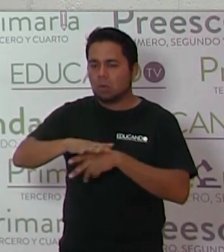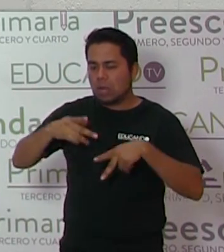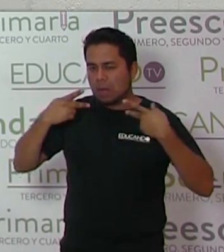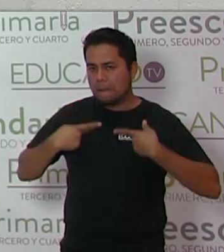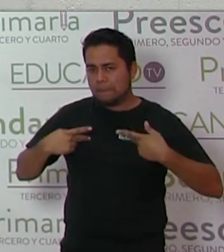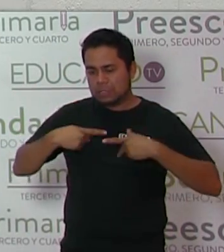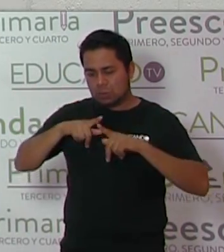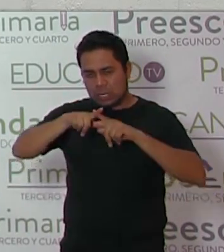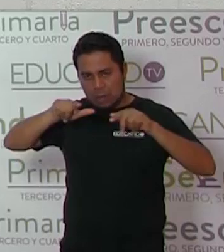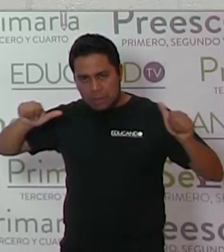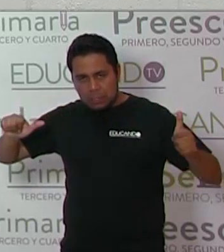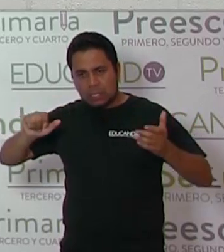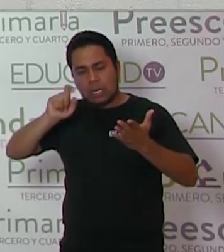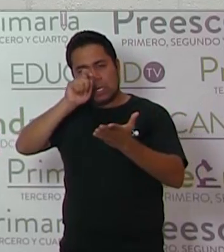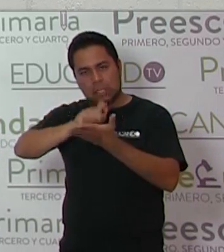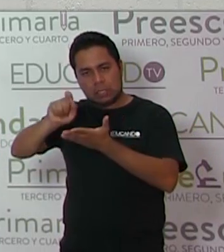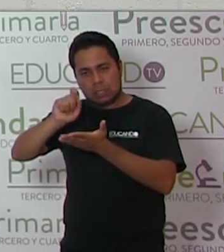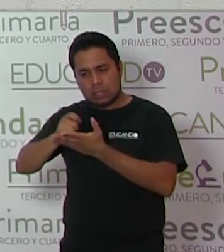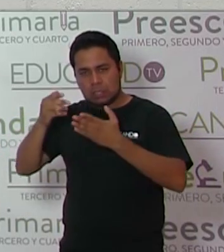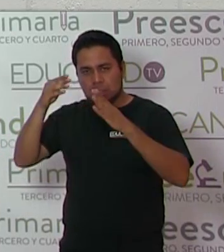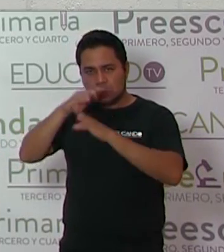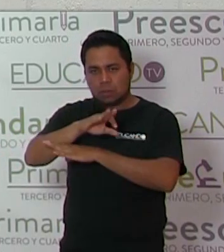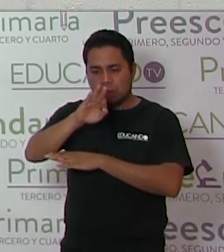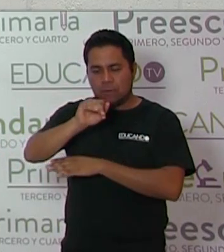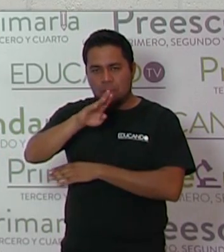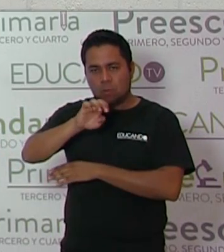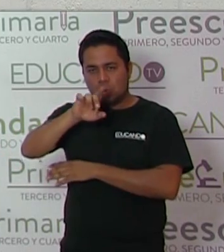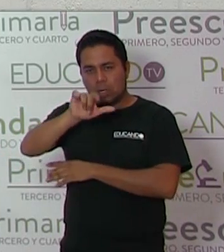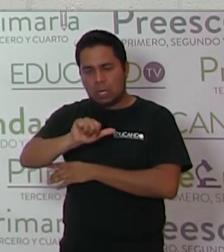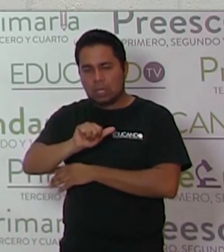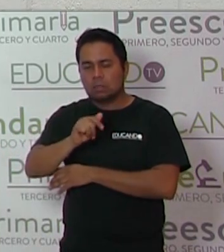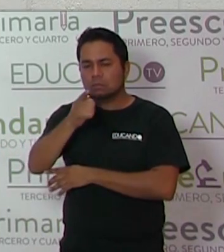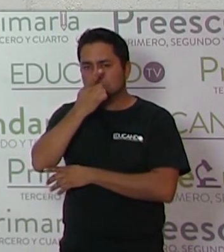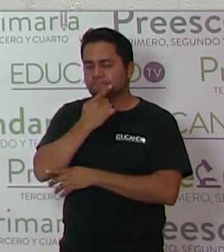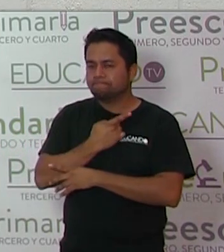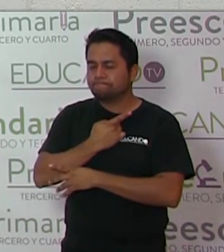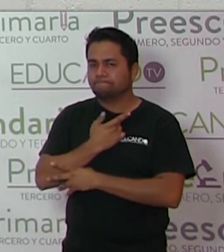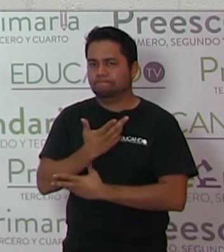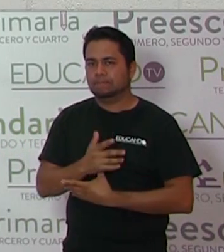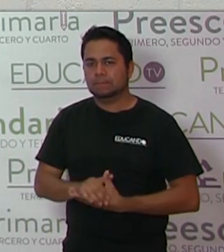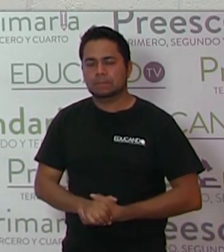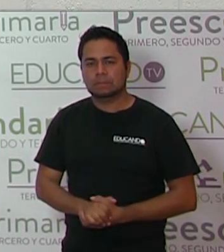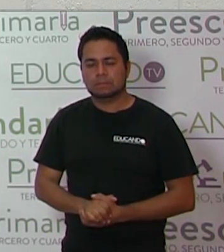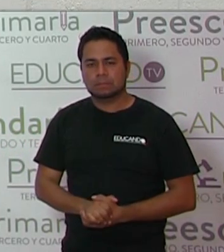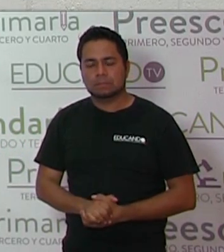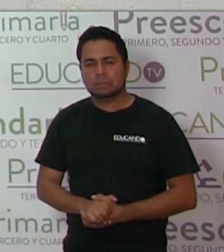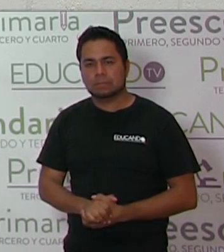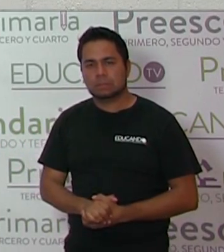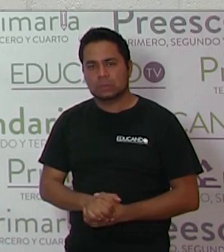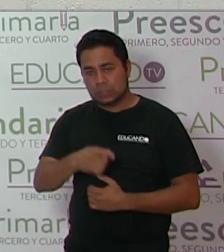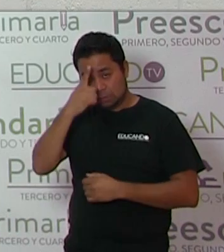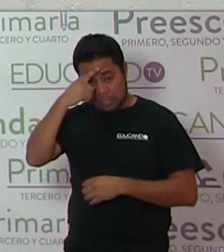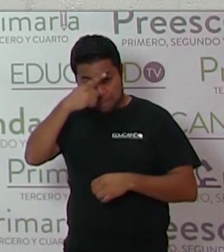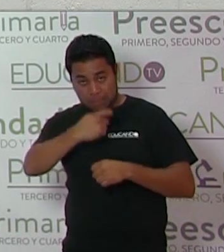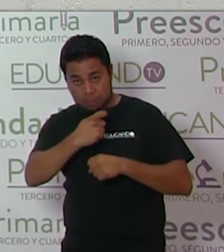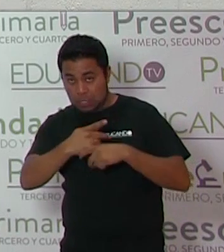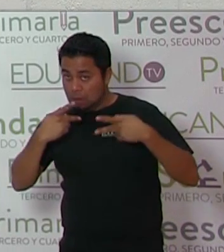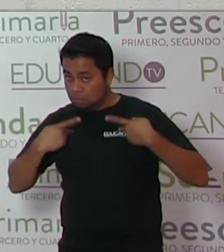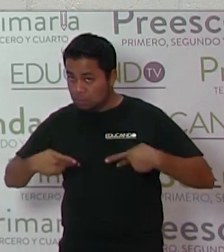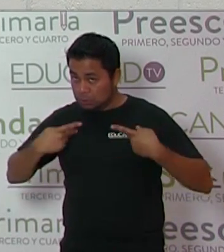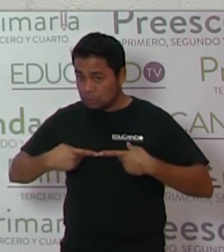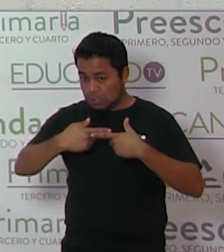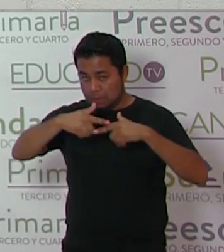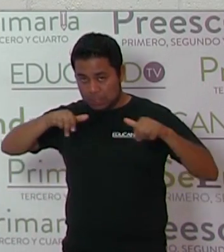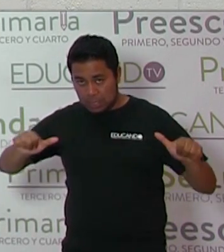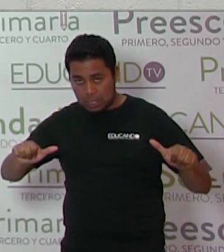qué persona gramatical está escrita? ¿Qué podrían decir? ¿Está en primera